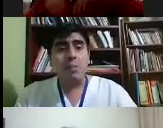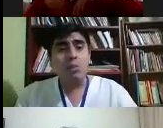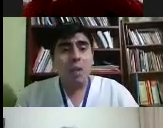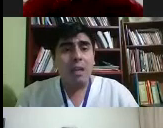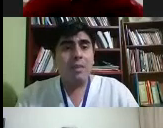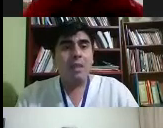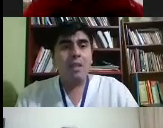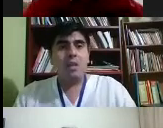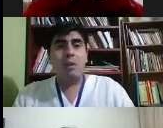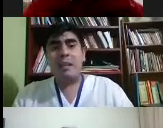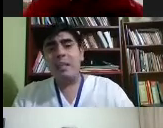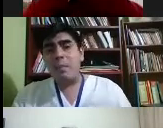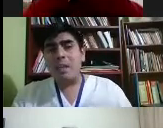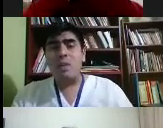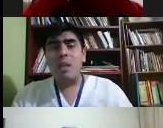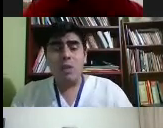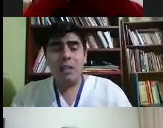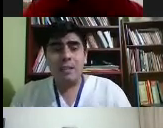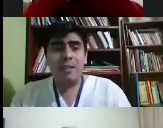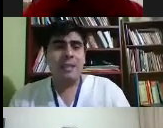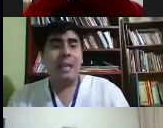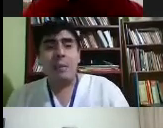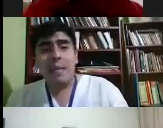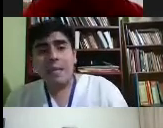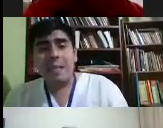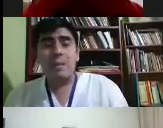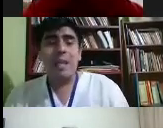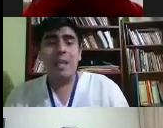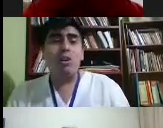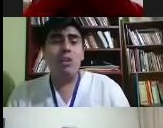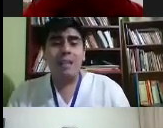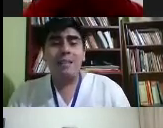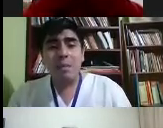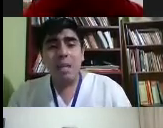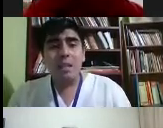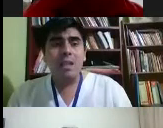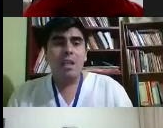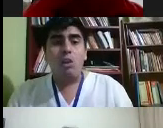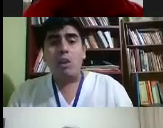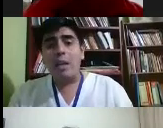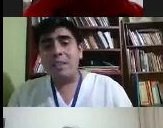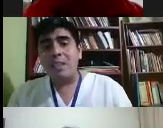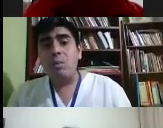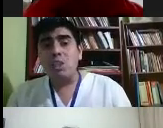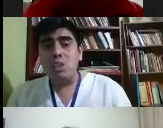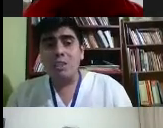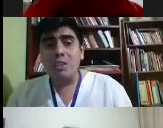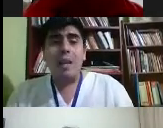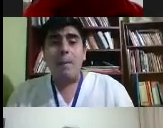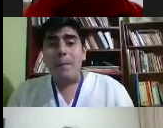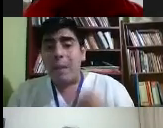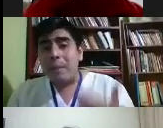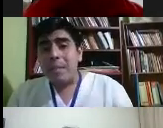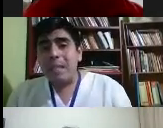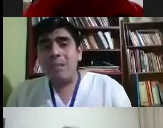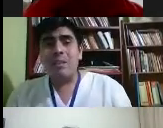drenaje postural, una técnica para combinar fuerzas de la gravedad, actividades bronquiales también, colocar al paciente en posiciones